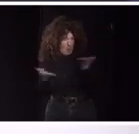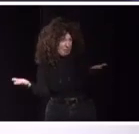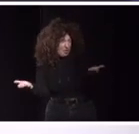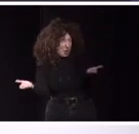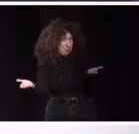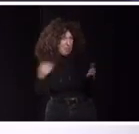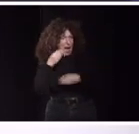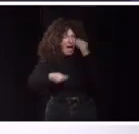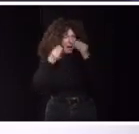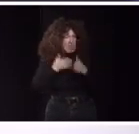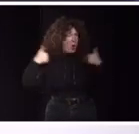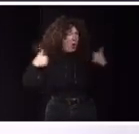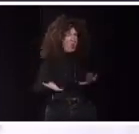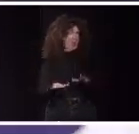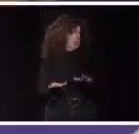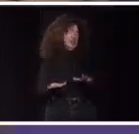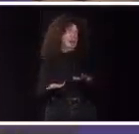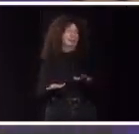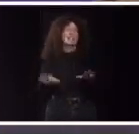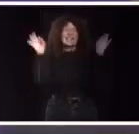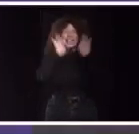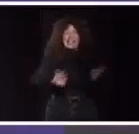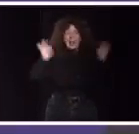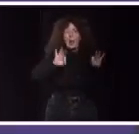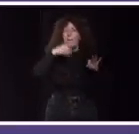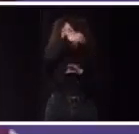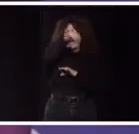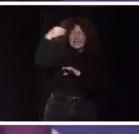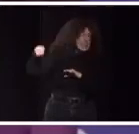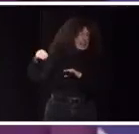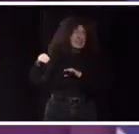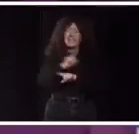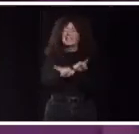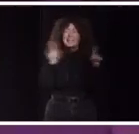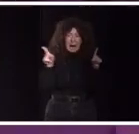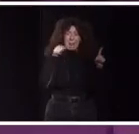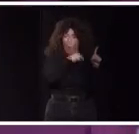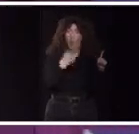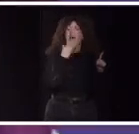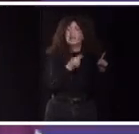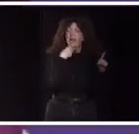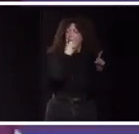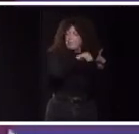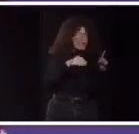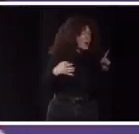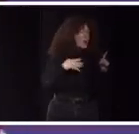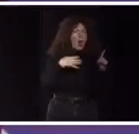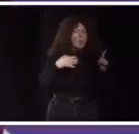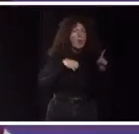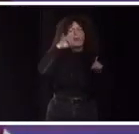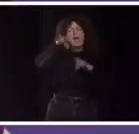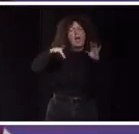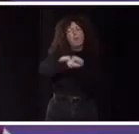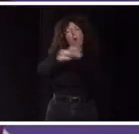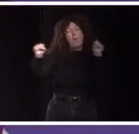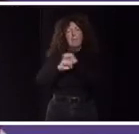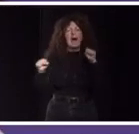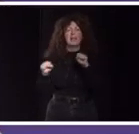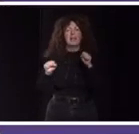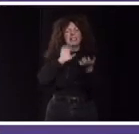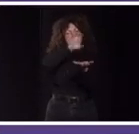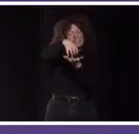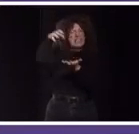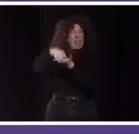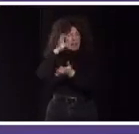forma indiscriminada. Ningún dirigente político, ni siquiera Netanyahu, se atrevería a bombardear sedes